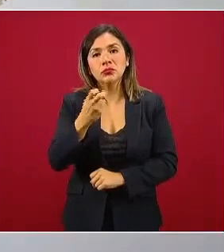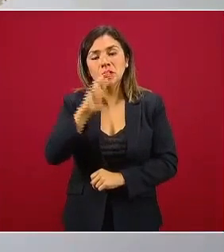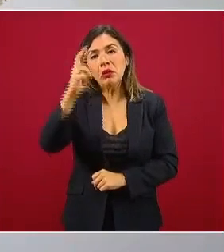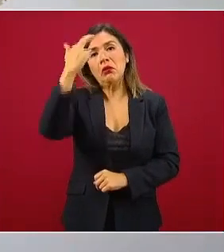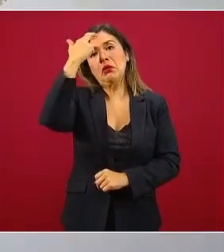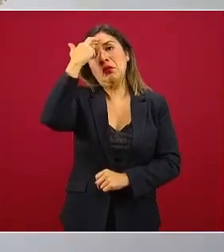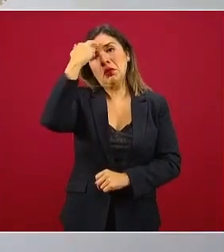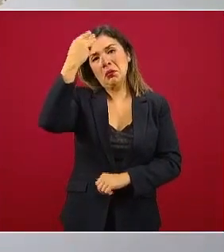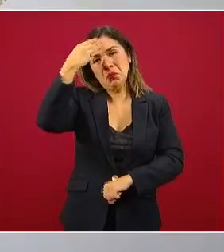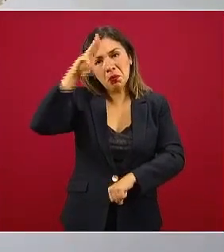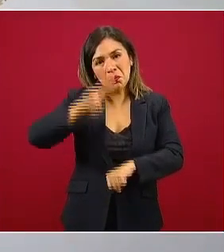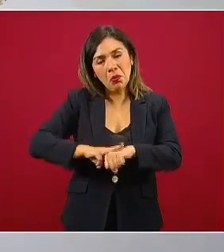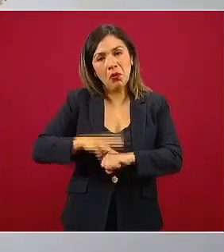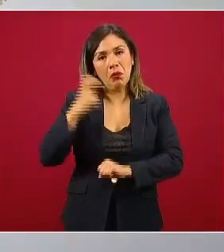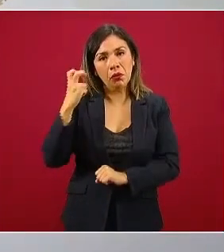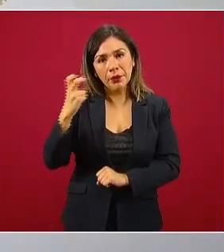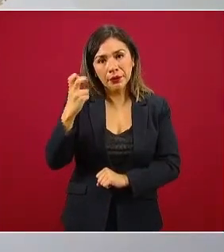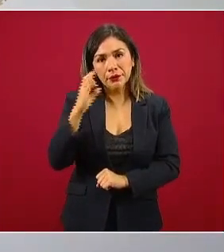recordación